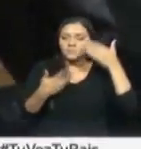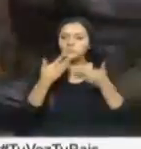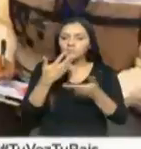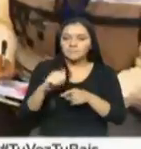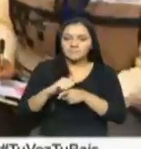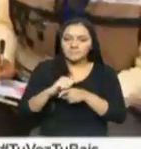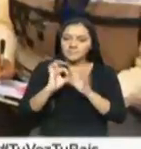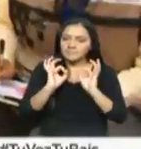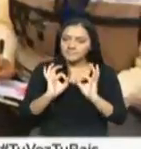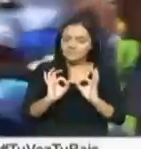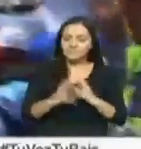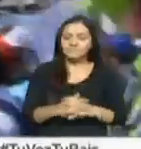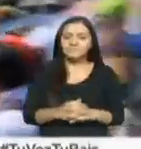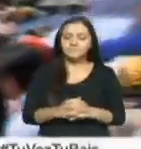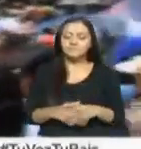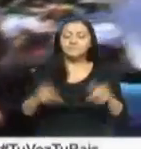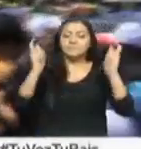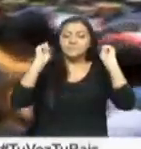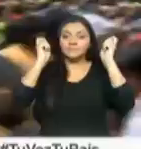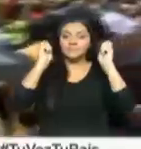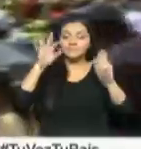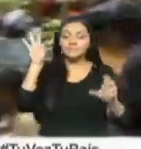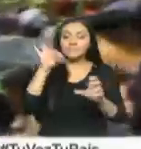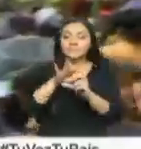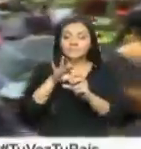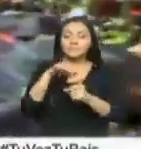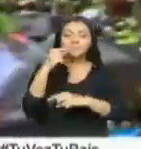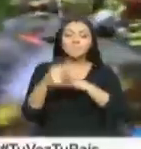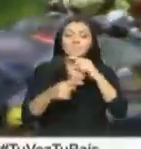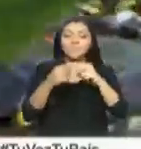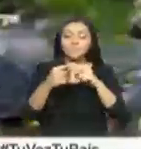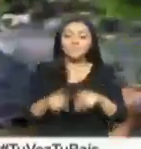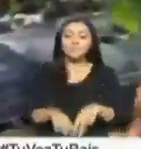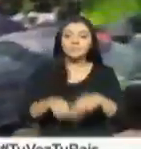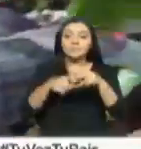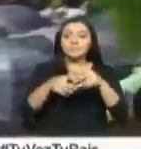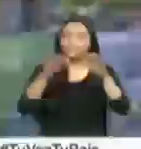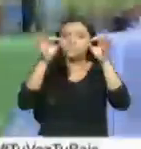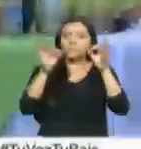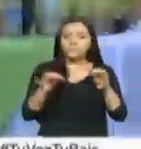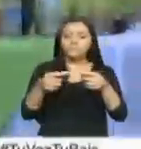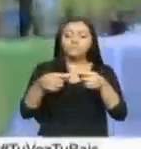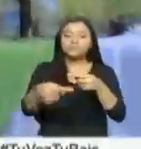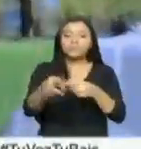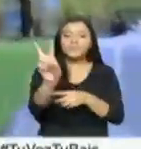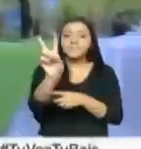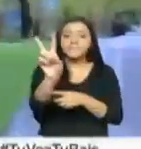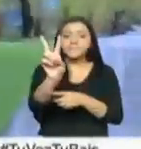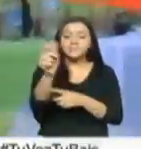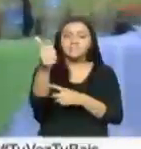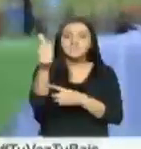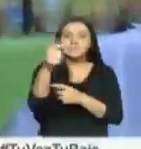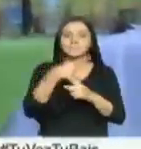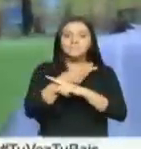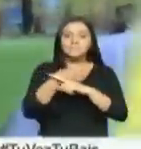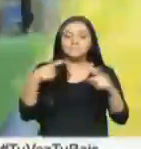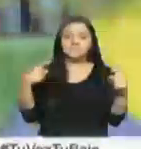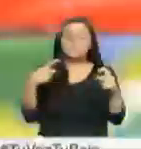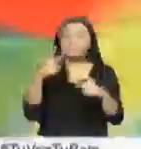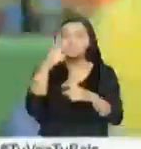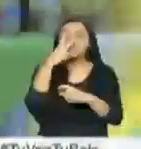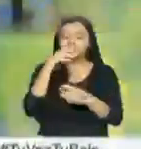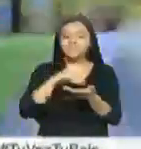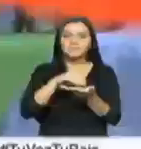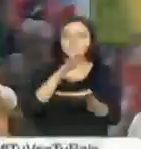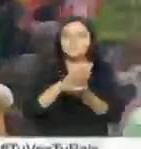práctica. La campaña electoral para la segunda vuelta arrancará oficialmente desde este viernes 10 de marzo, según lo